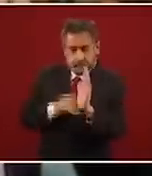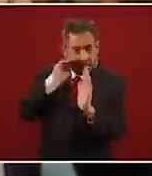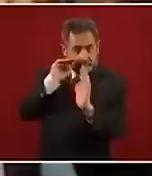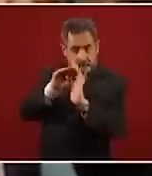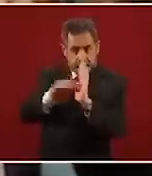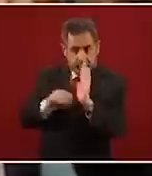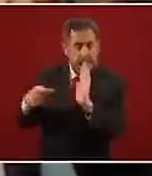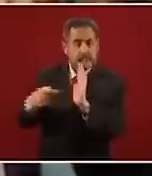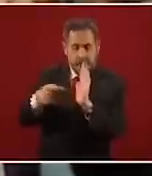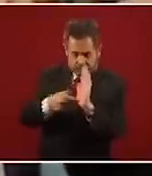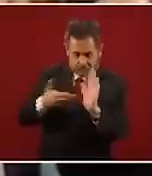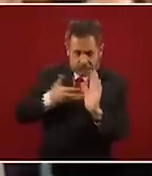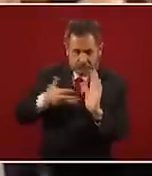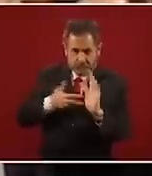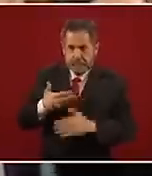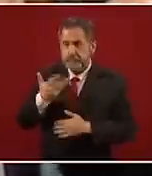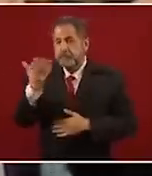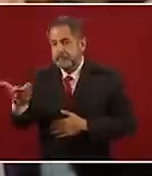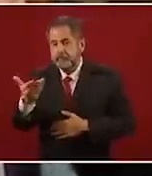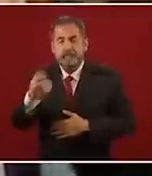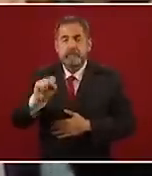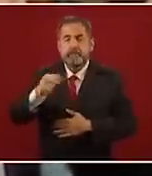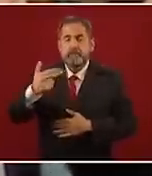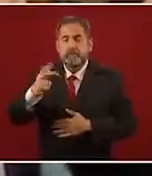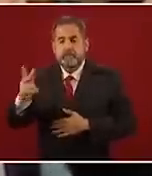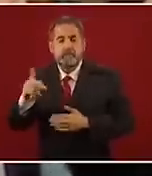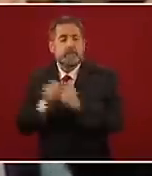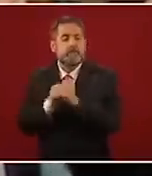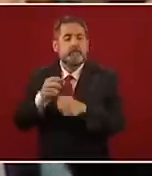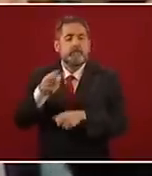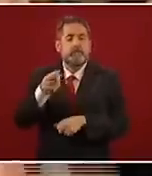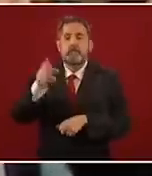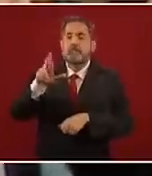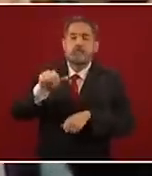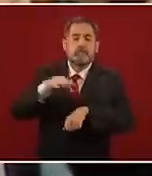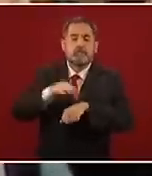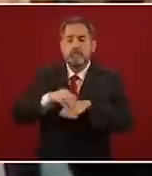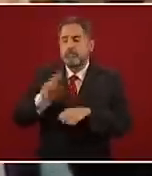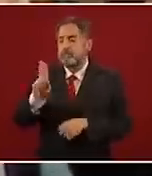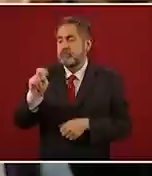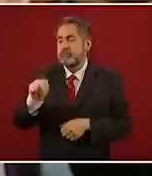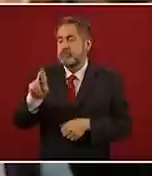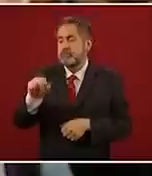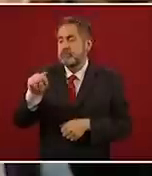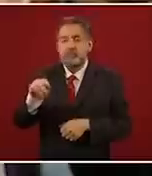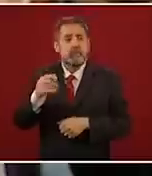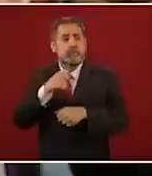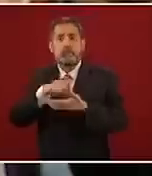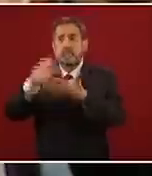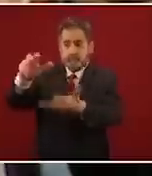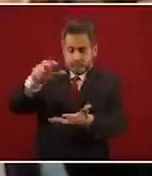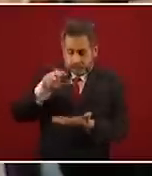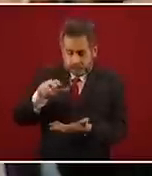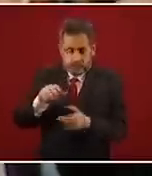la solicitud a la Secretaría de Hacienda a través de la doctora Buenrostro y después que llegan los medicamentos especifica que sí